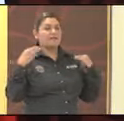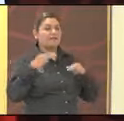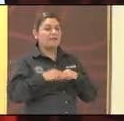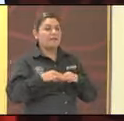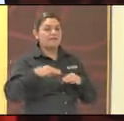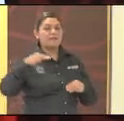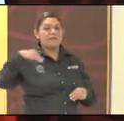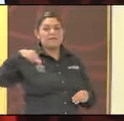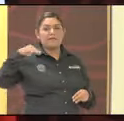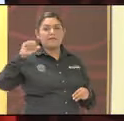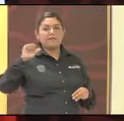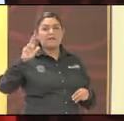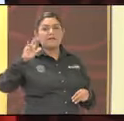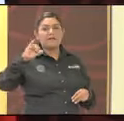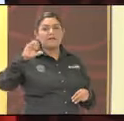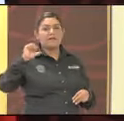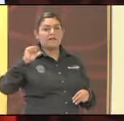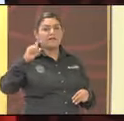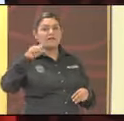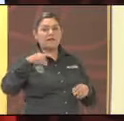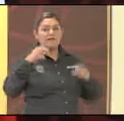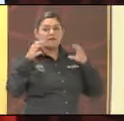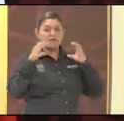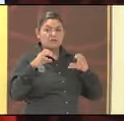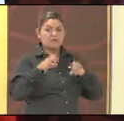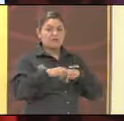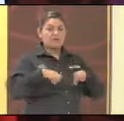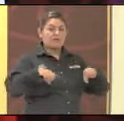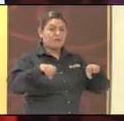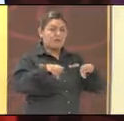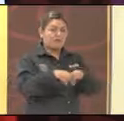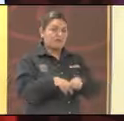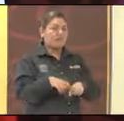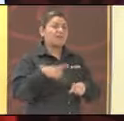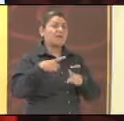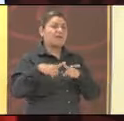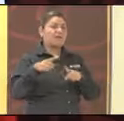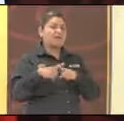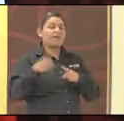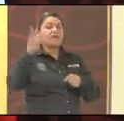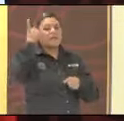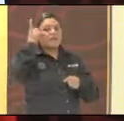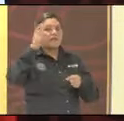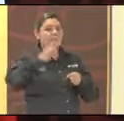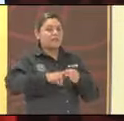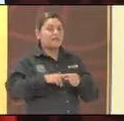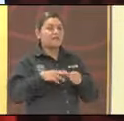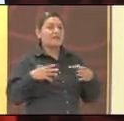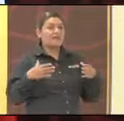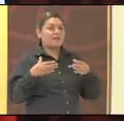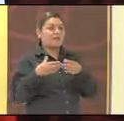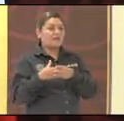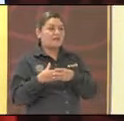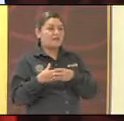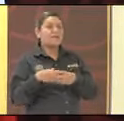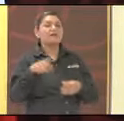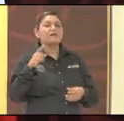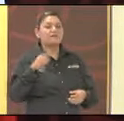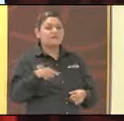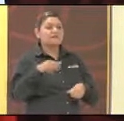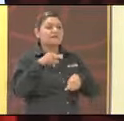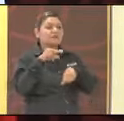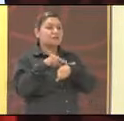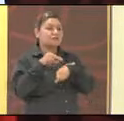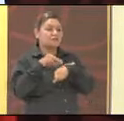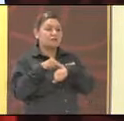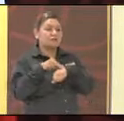que no se ha despegado ni un minuto de ahí con su equipo, igual que el biólogo Rubén Herbert, director de Ecología. También ayer estuvo el doctor Gabriel